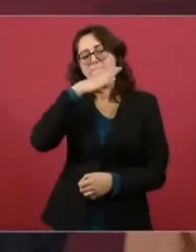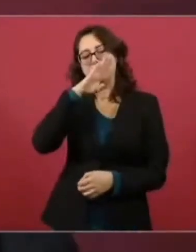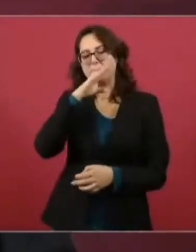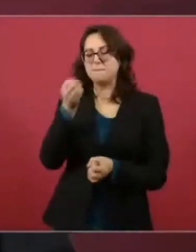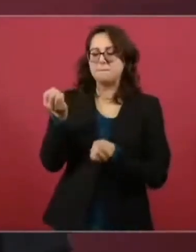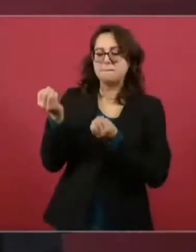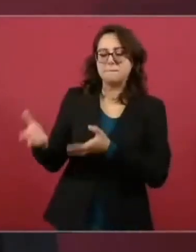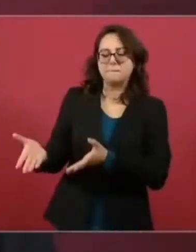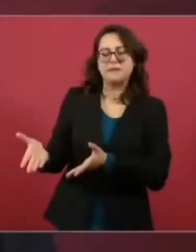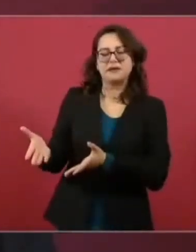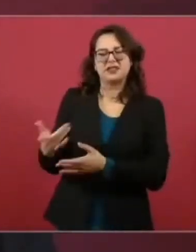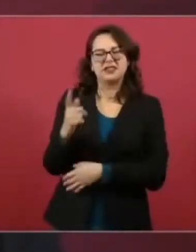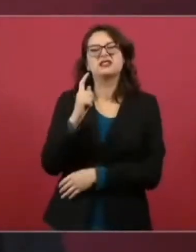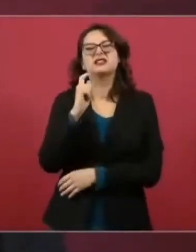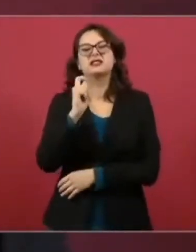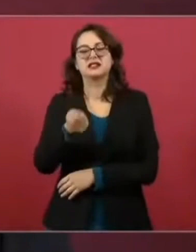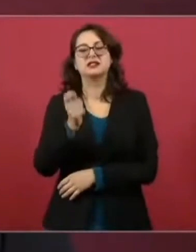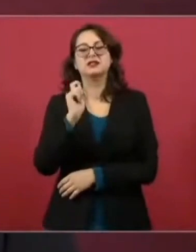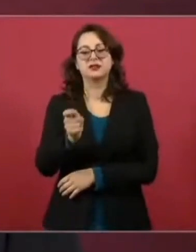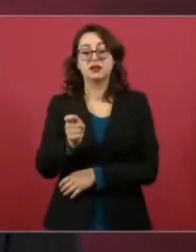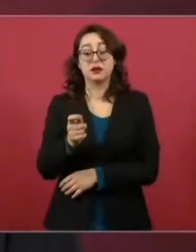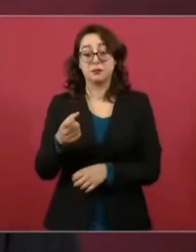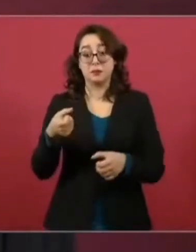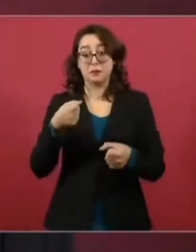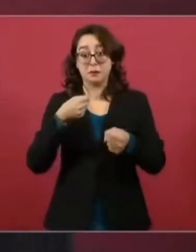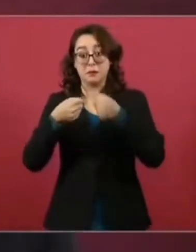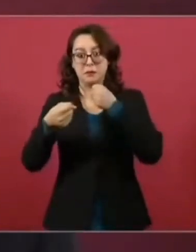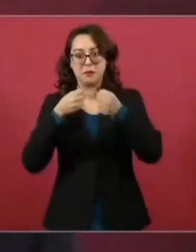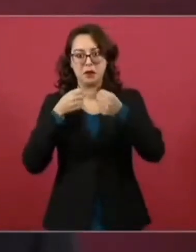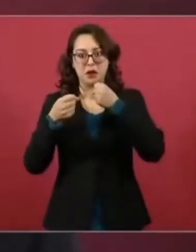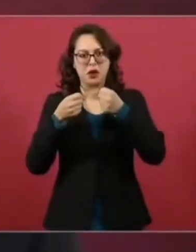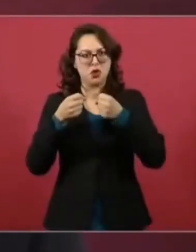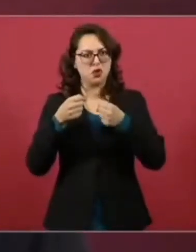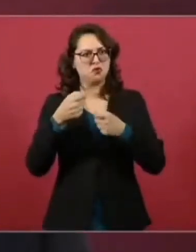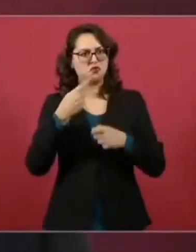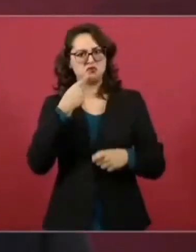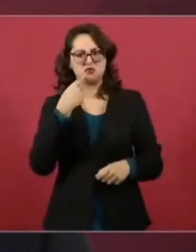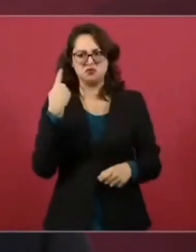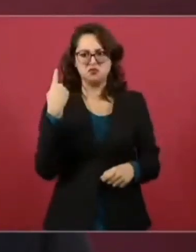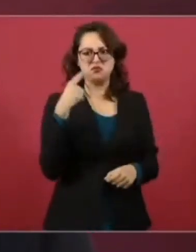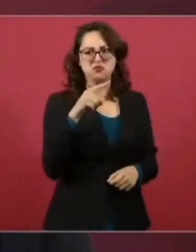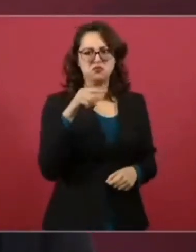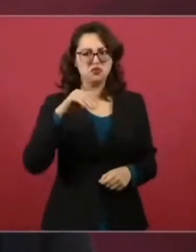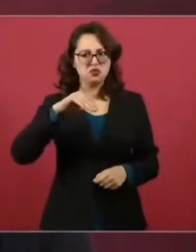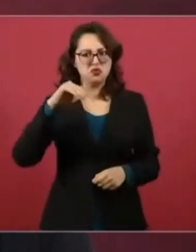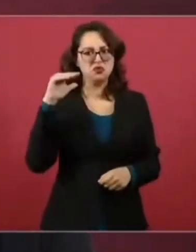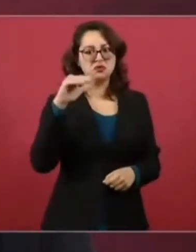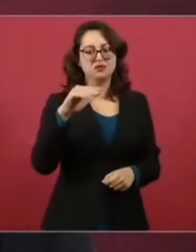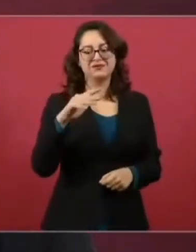se atrevían a decir algo, porque la mayoría tenía que irse del país,